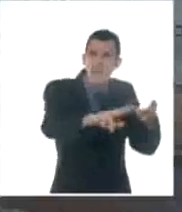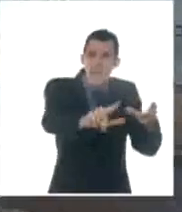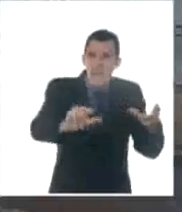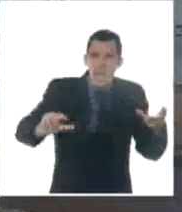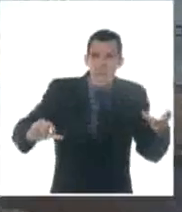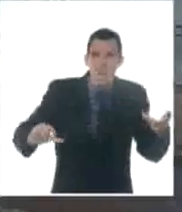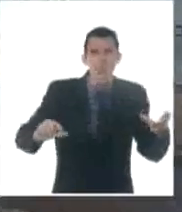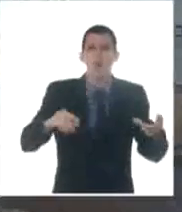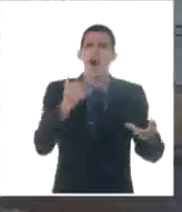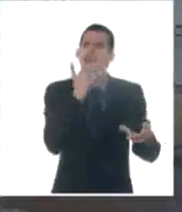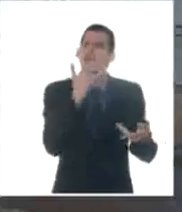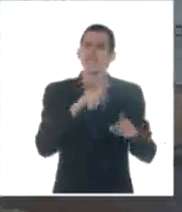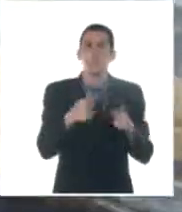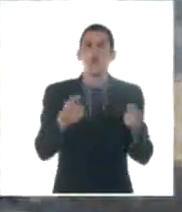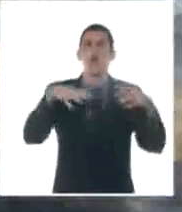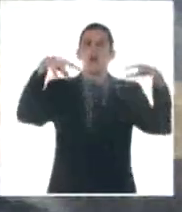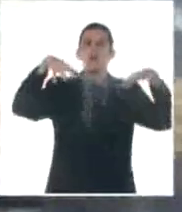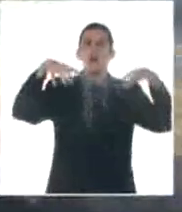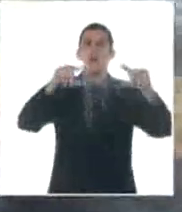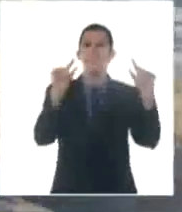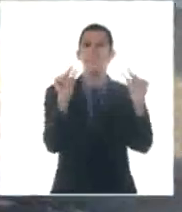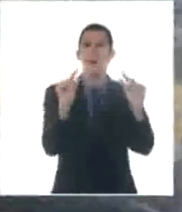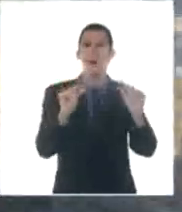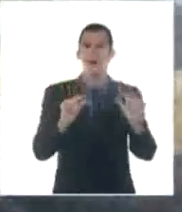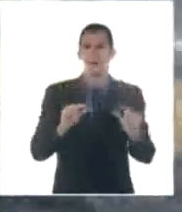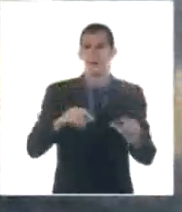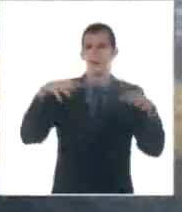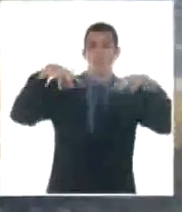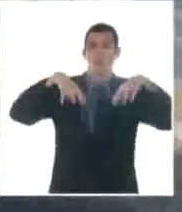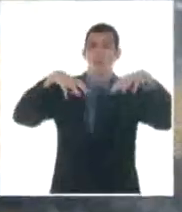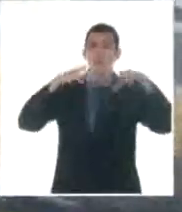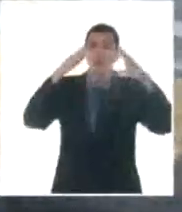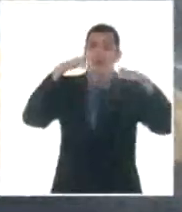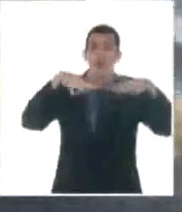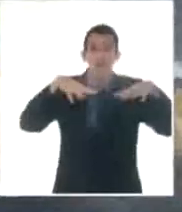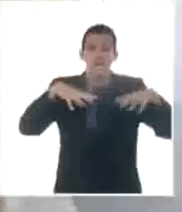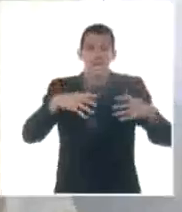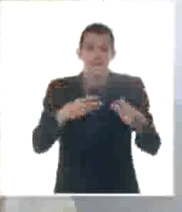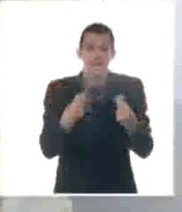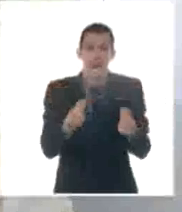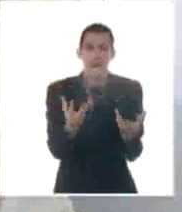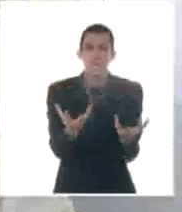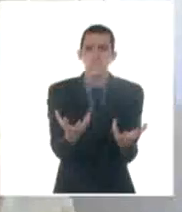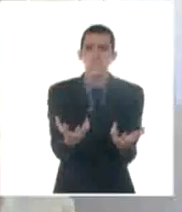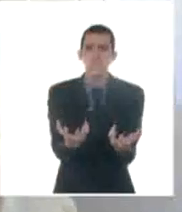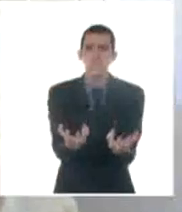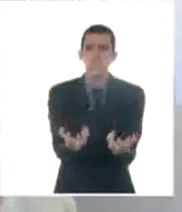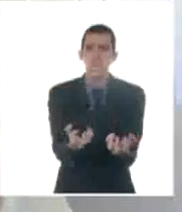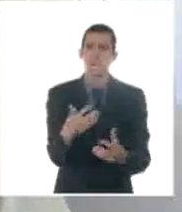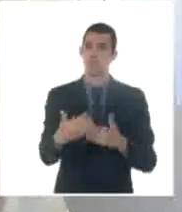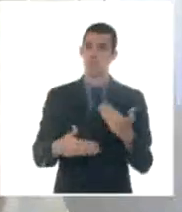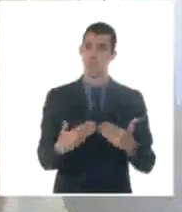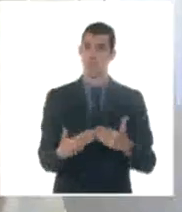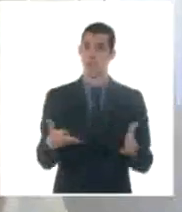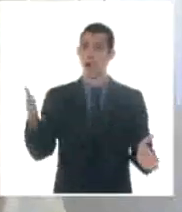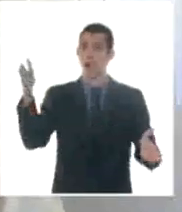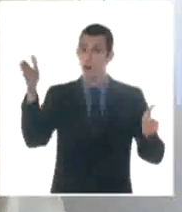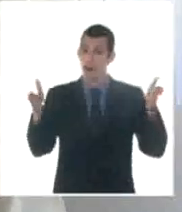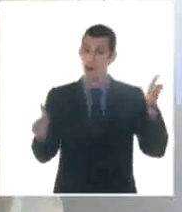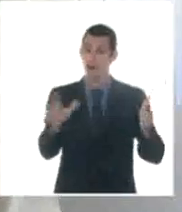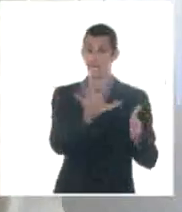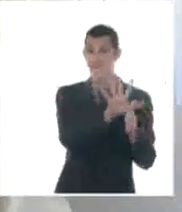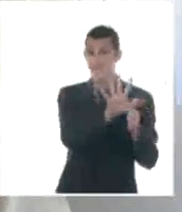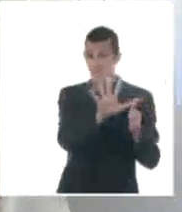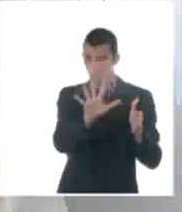lluvia reportados en Camagüey en el último quinquenio. Se buscan alternativas y especialmente para